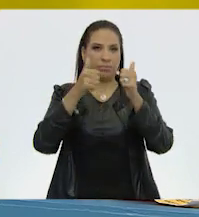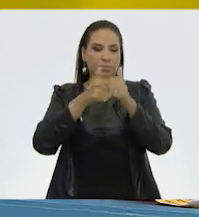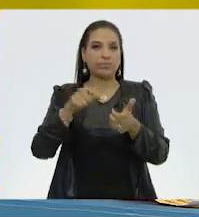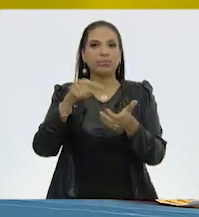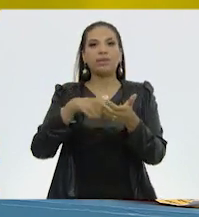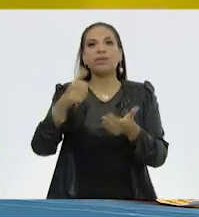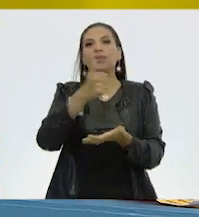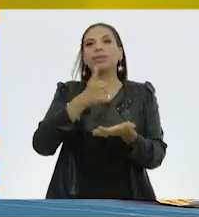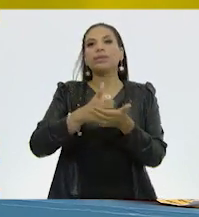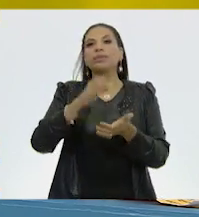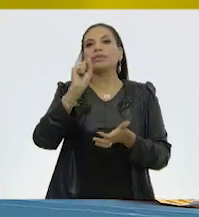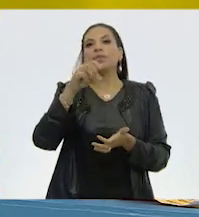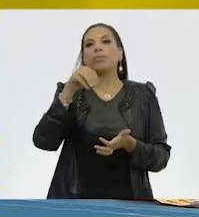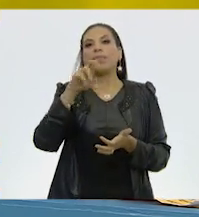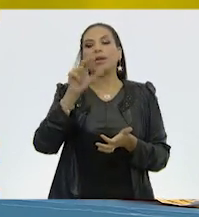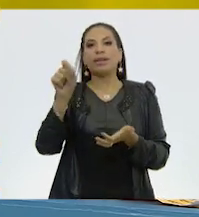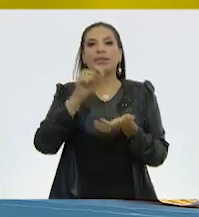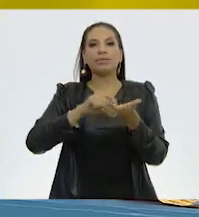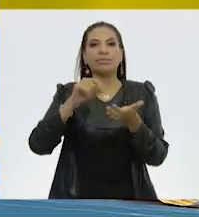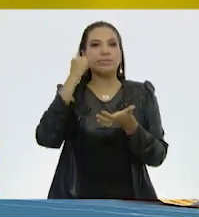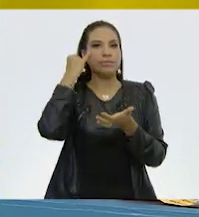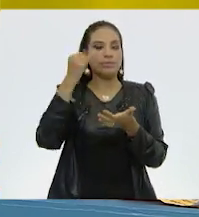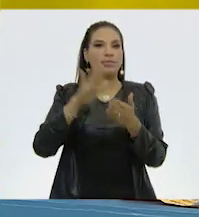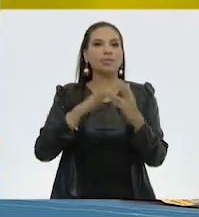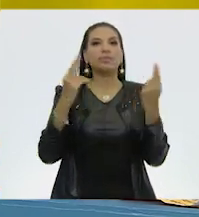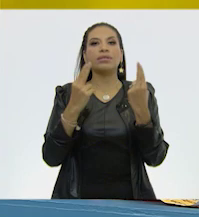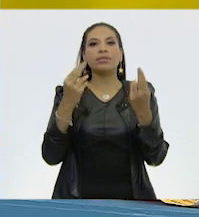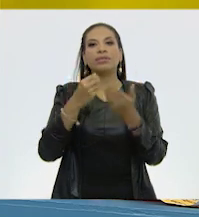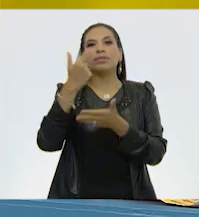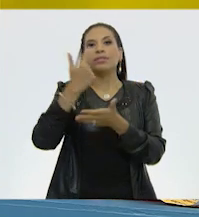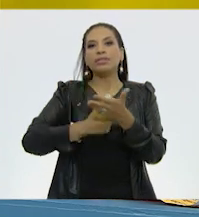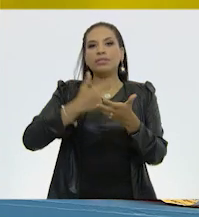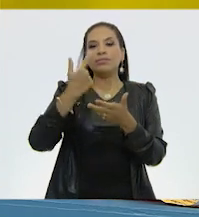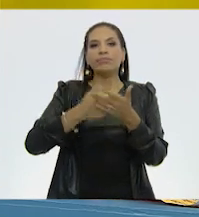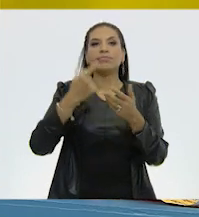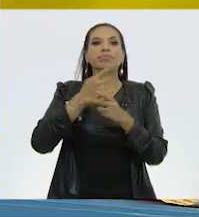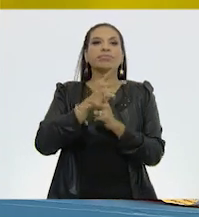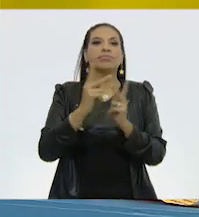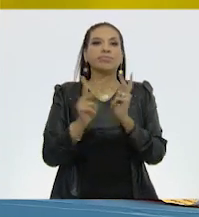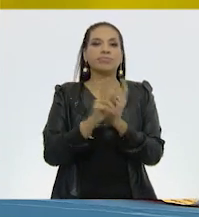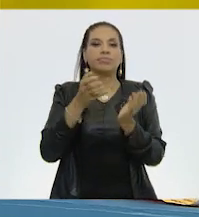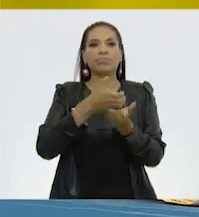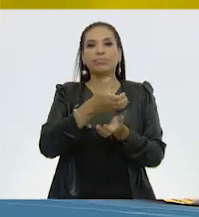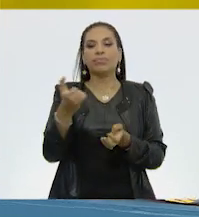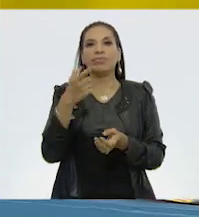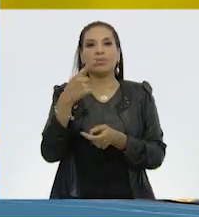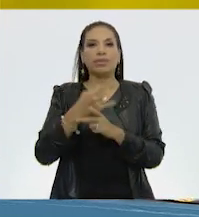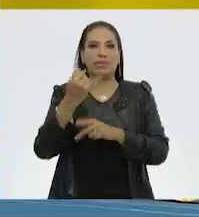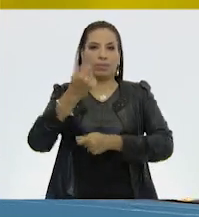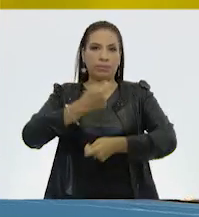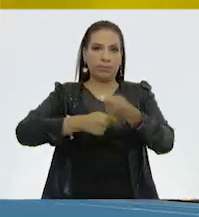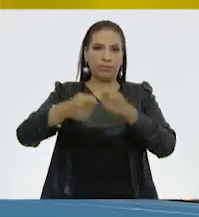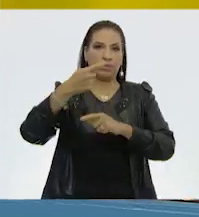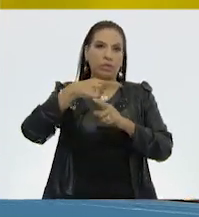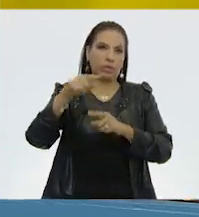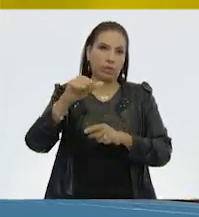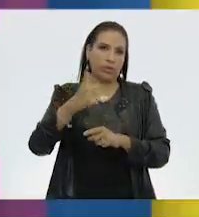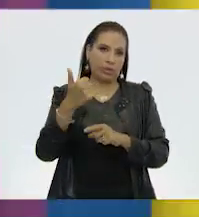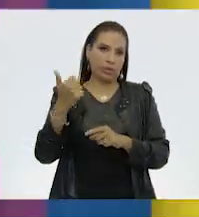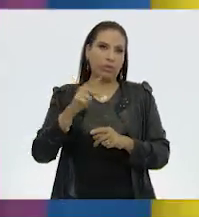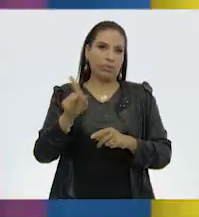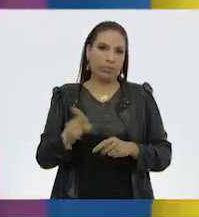Sumeria inventaron la escritura ante la necesidad de contabilizar los productos agrícolas que producían e intercambiaban con otros